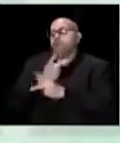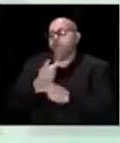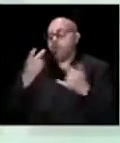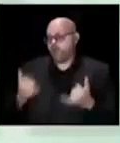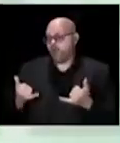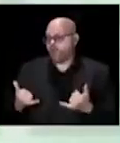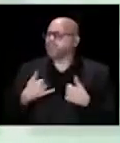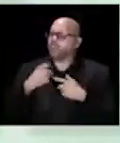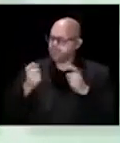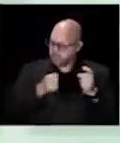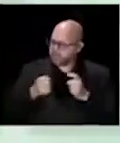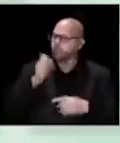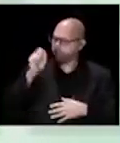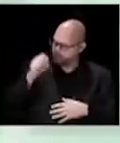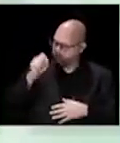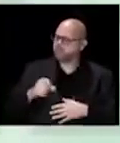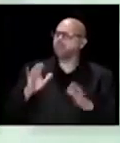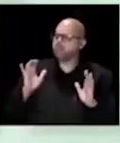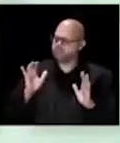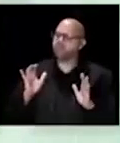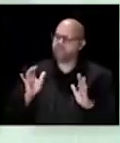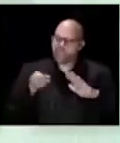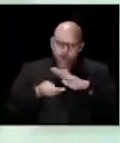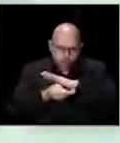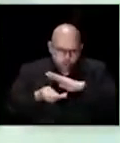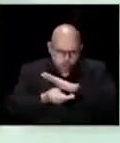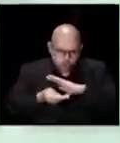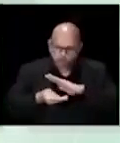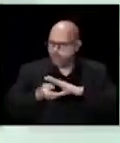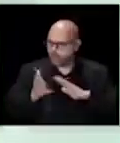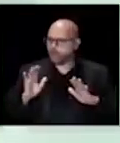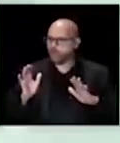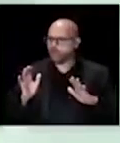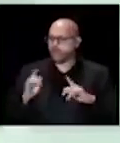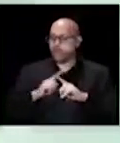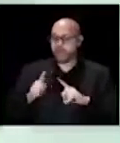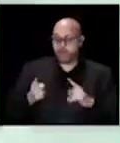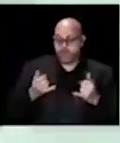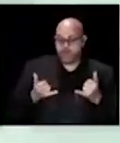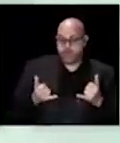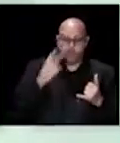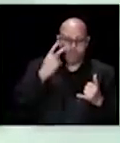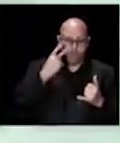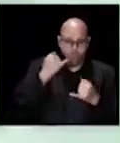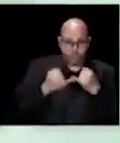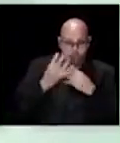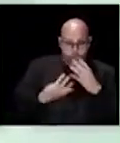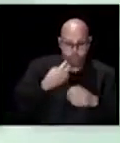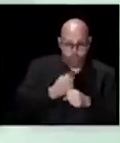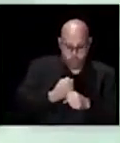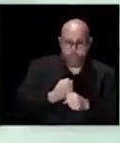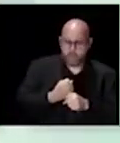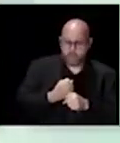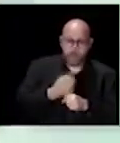eso, porque yo estoy confiado del buen trabajo que estamos haciendo con la segunda Y precisamente sé lo que Puerto Rico necesita